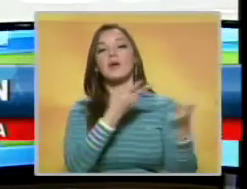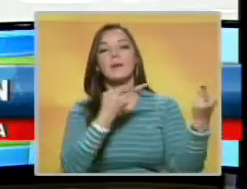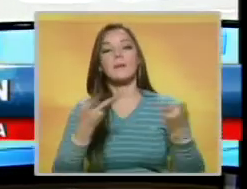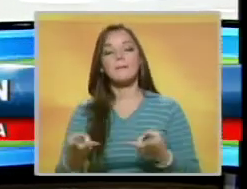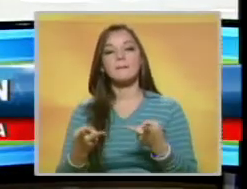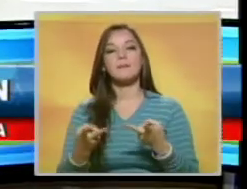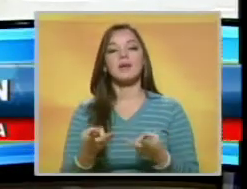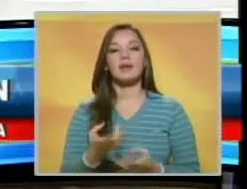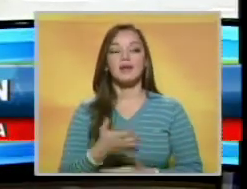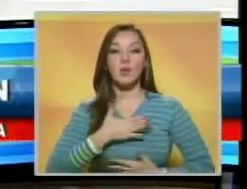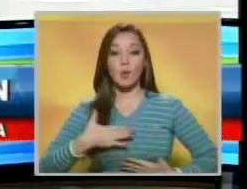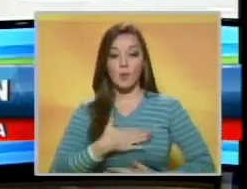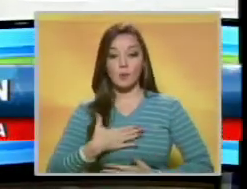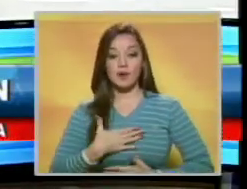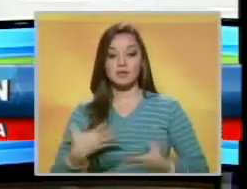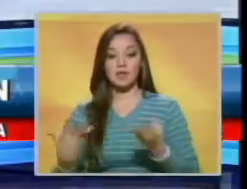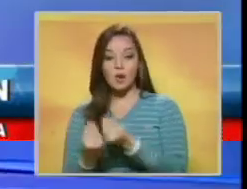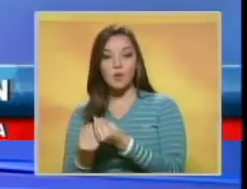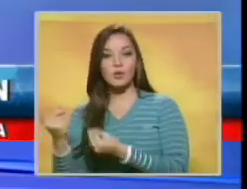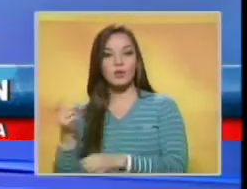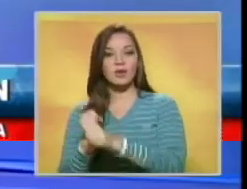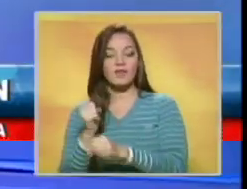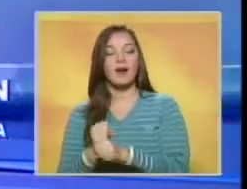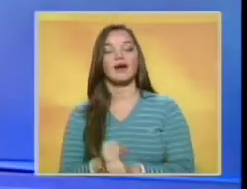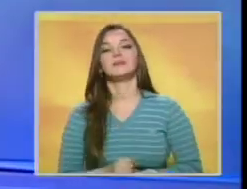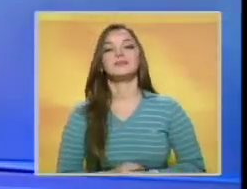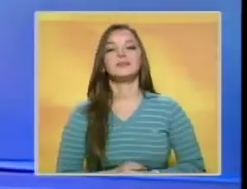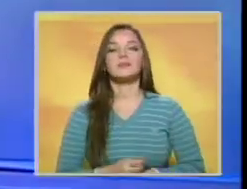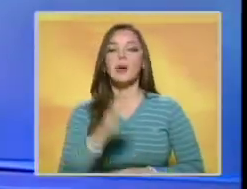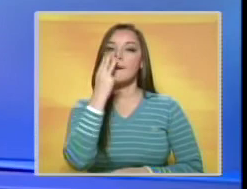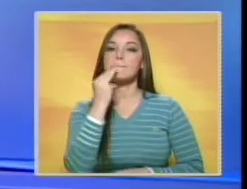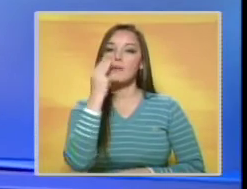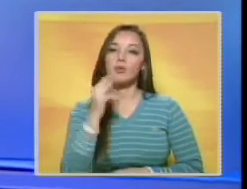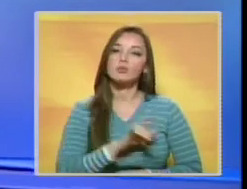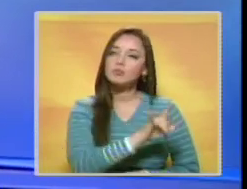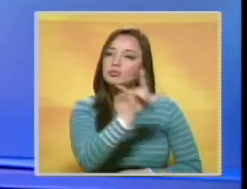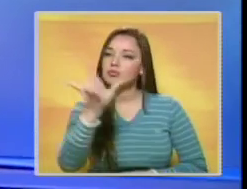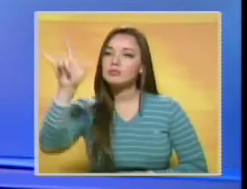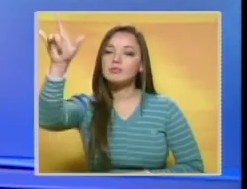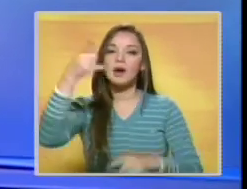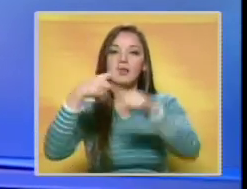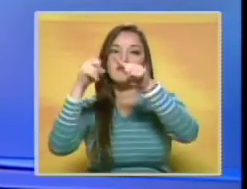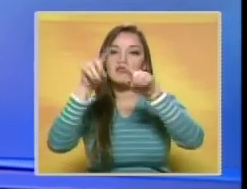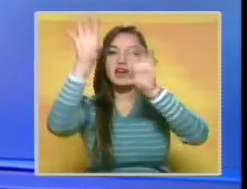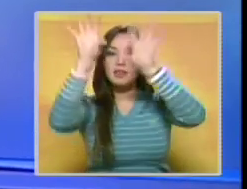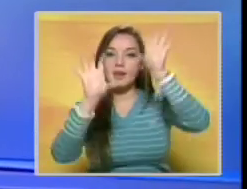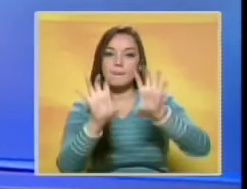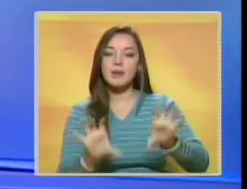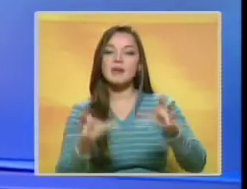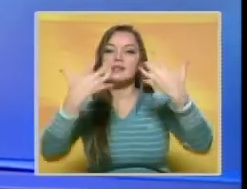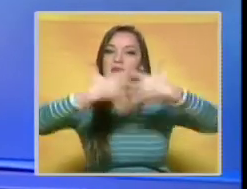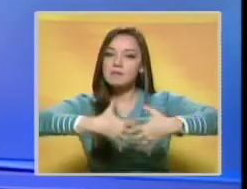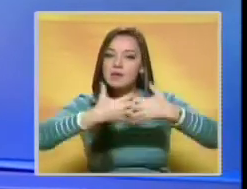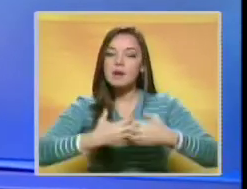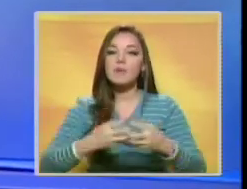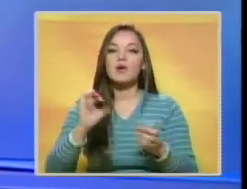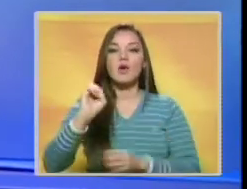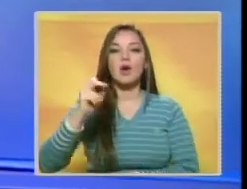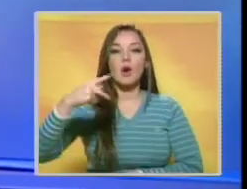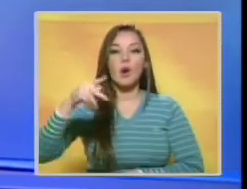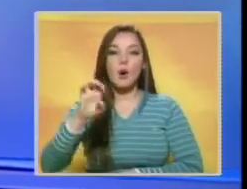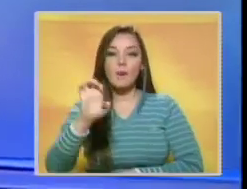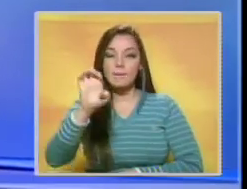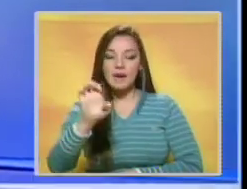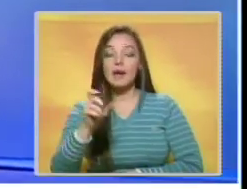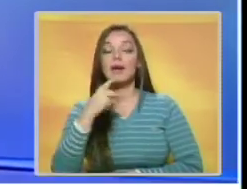Un placer de mi parte también. Continuando con su gira por los países miembros de la OPEP, el presidente de la República, Nicolás Maduro, se reunió en Argelia con